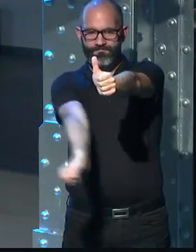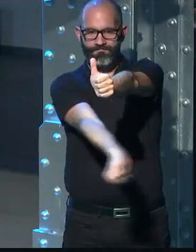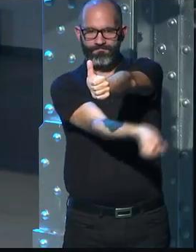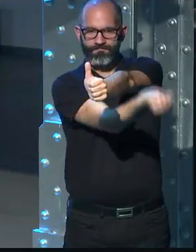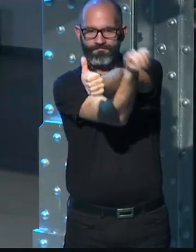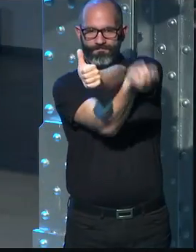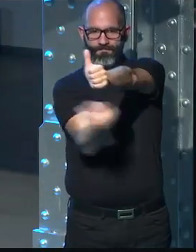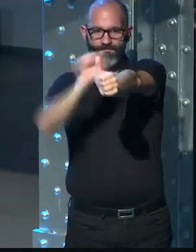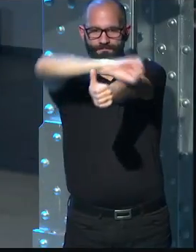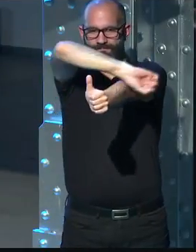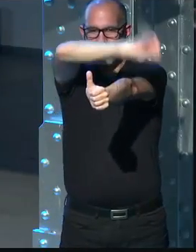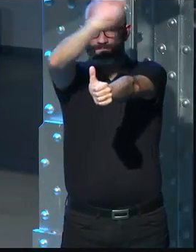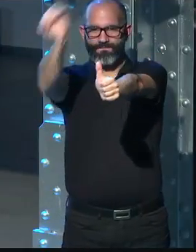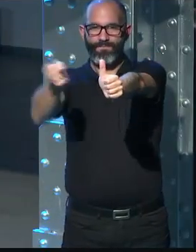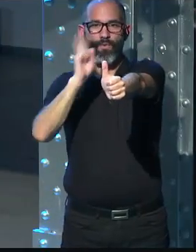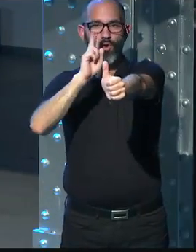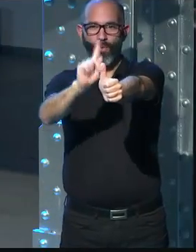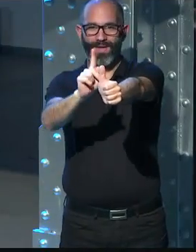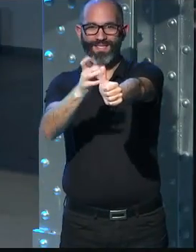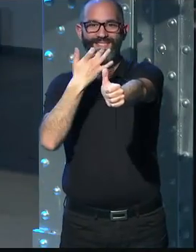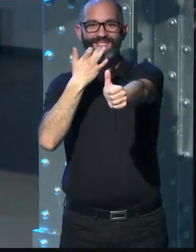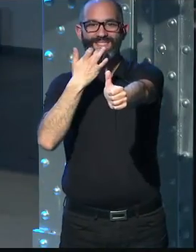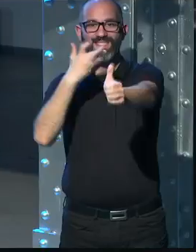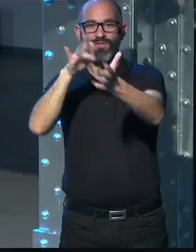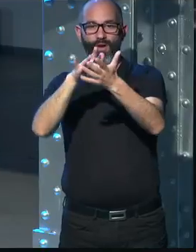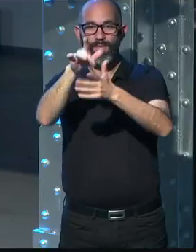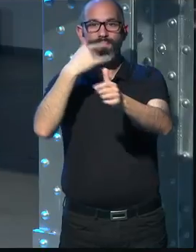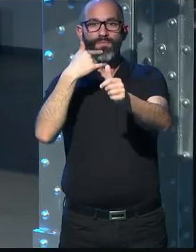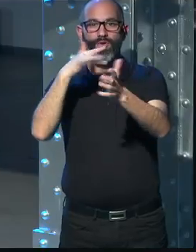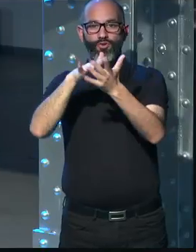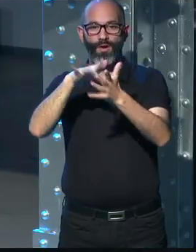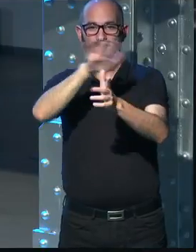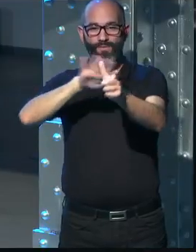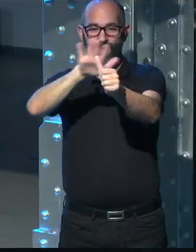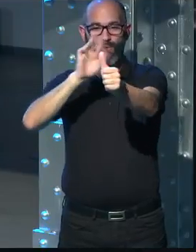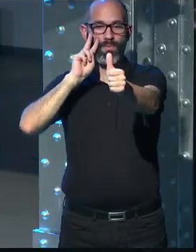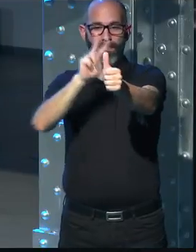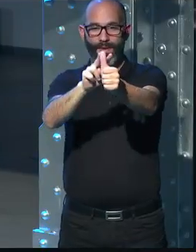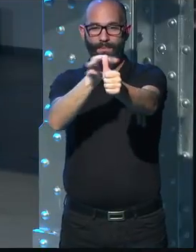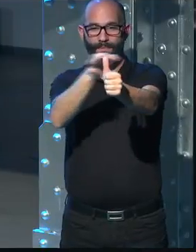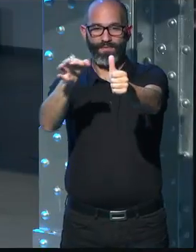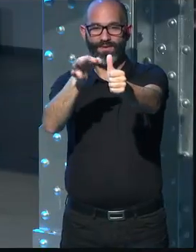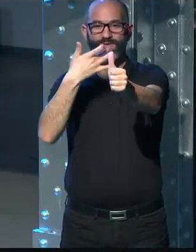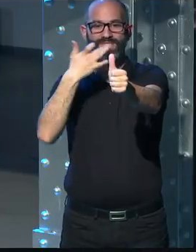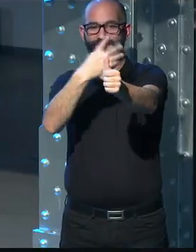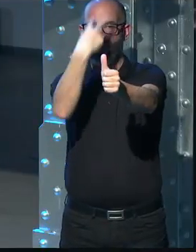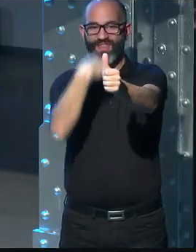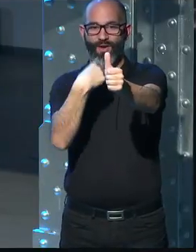tan deficiente que si no tuvieseis la fóvea, si no tuvieseis ese espacio que representa la uña, seríais declarados legalmente